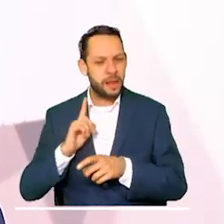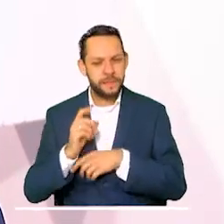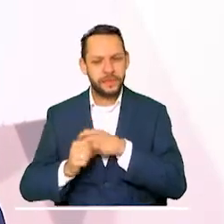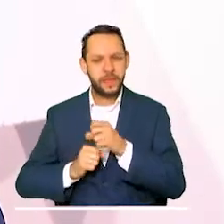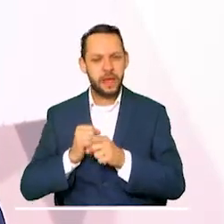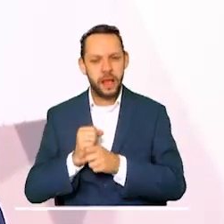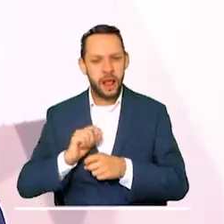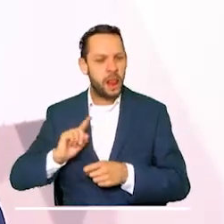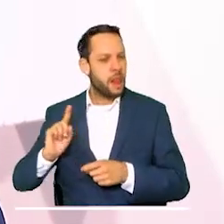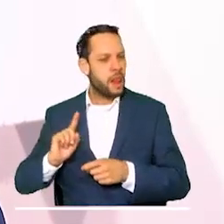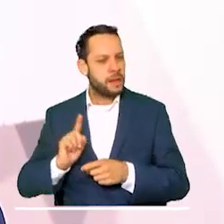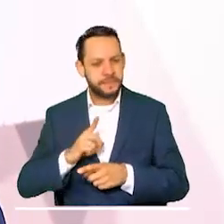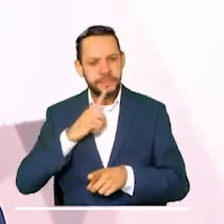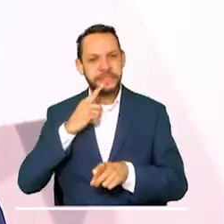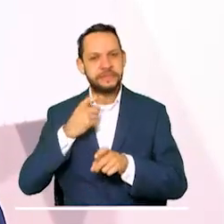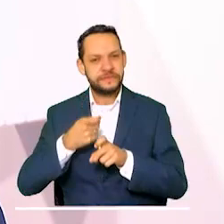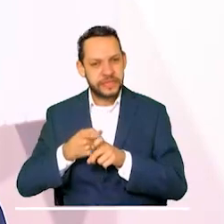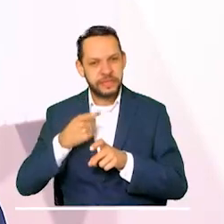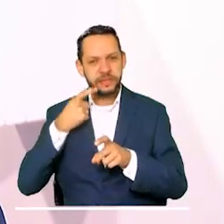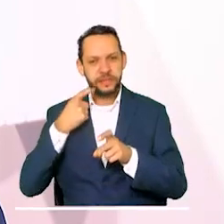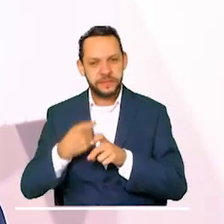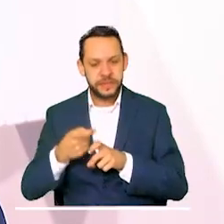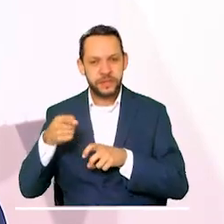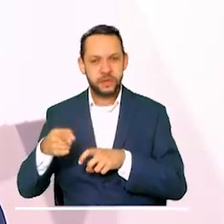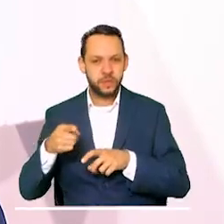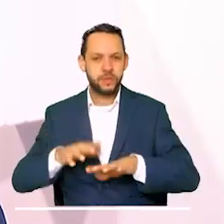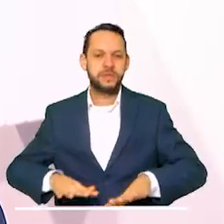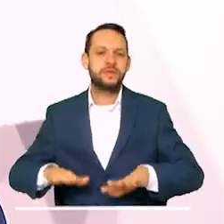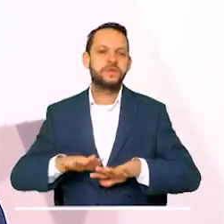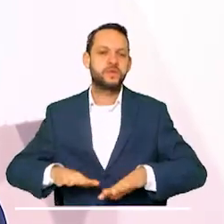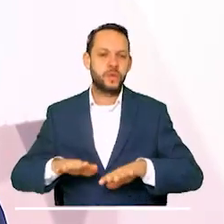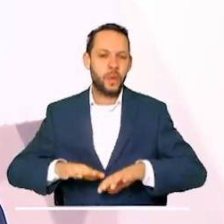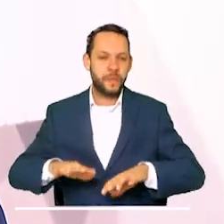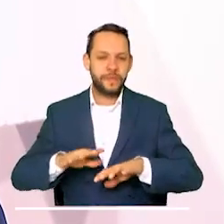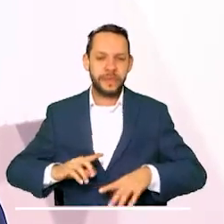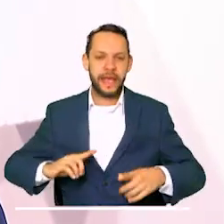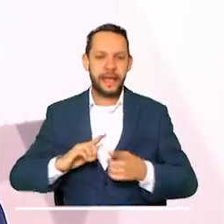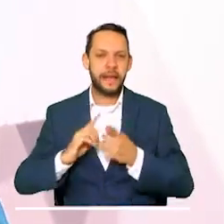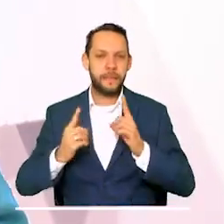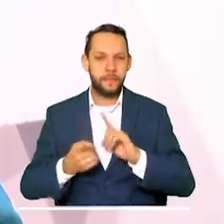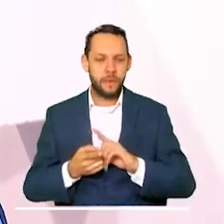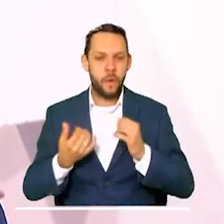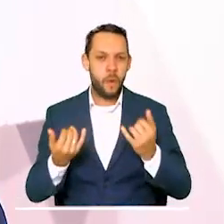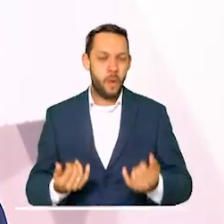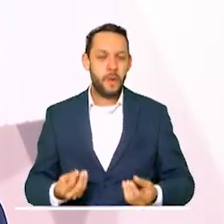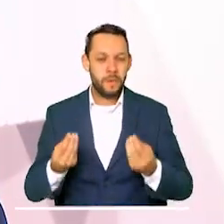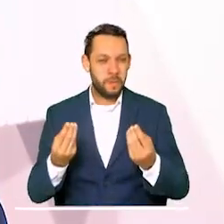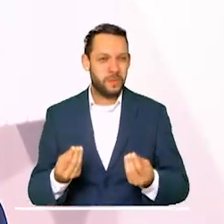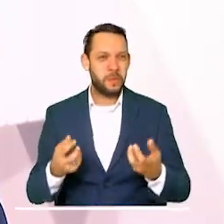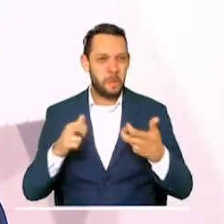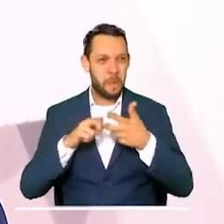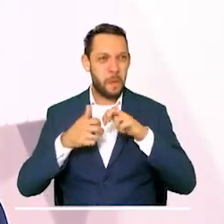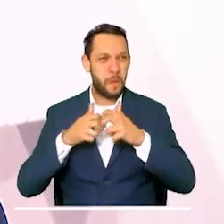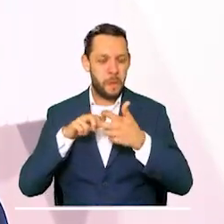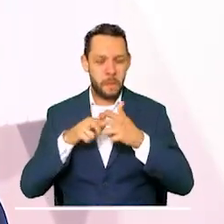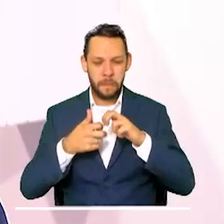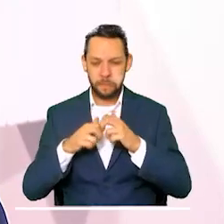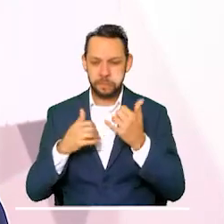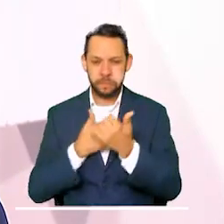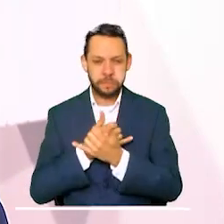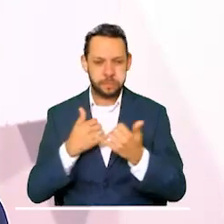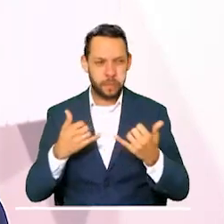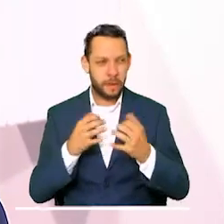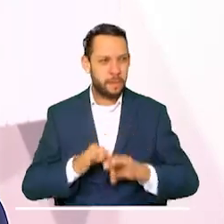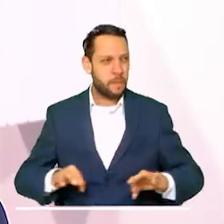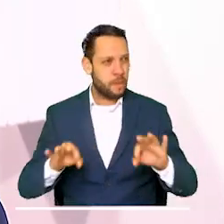donde todas las dinámicas cambiaron, donde muchos problemas se agrandaron. Entonces hoy vamos a hablar de un